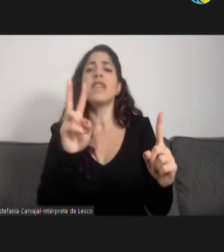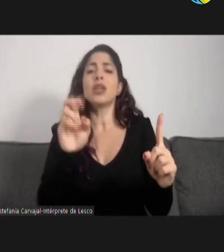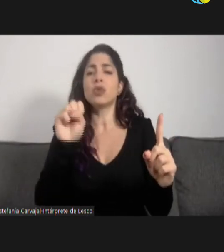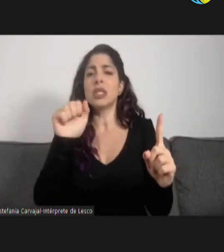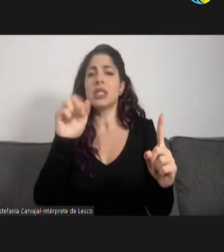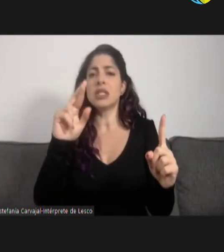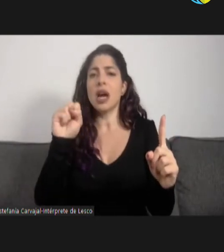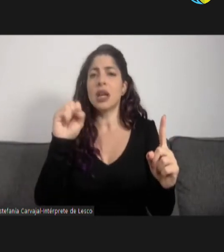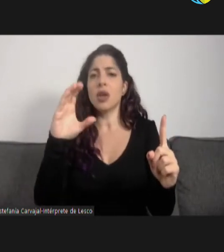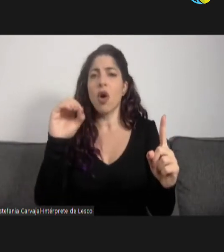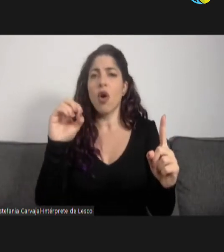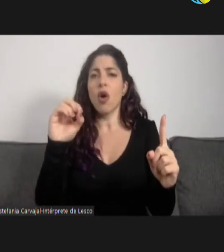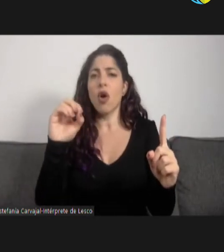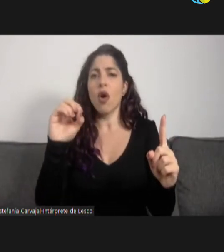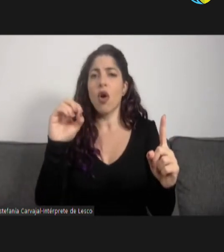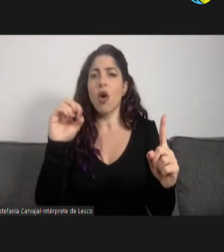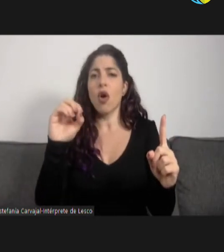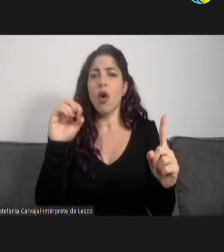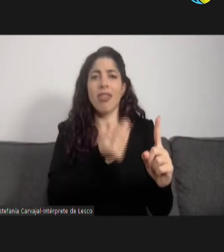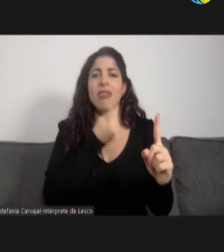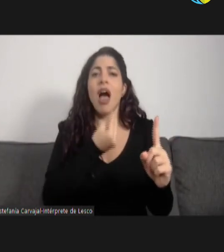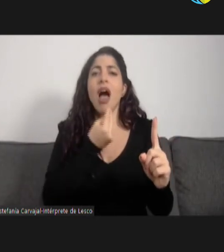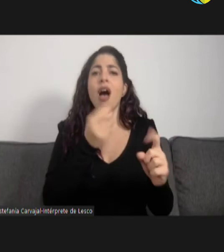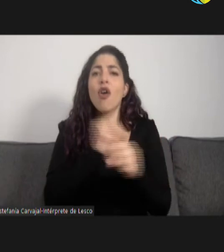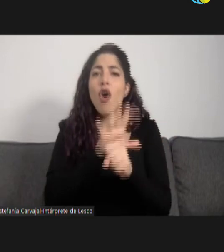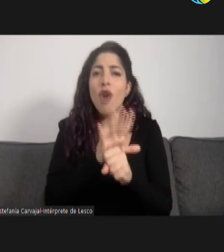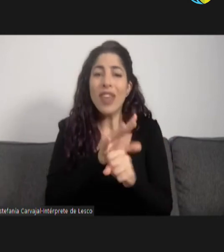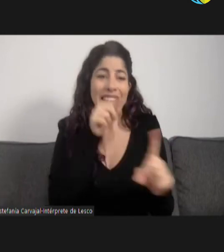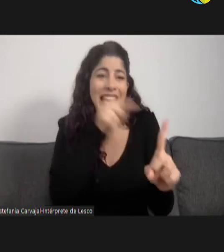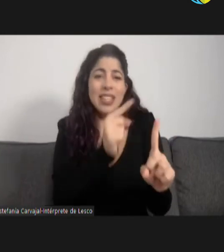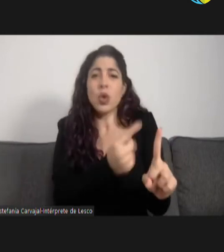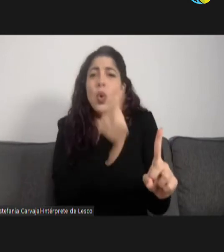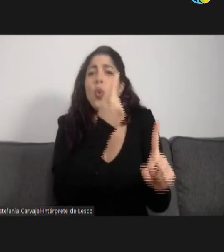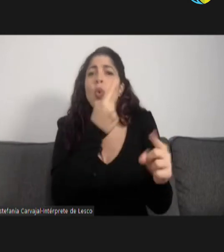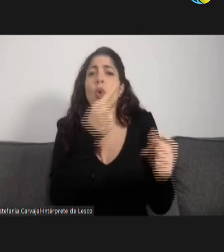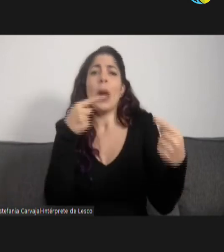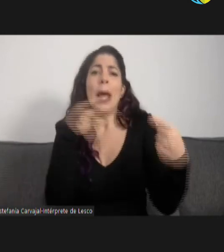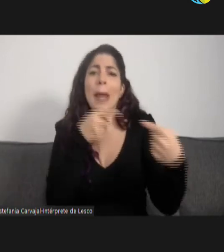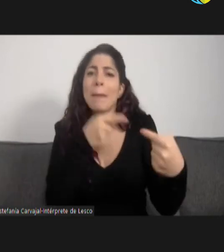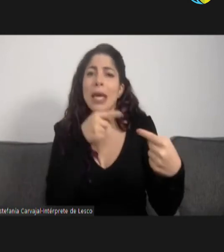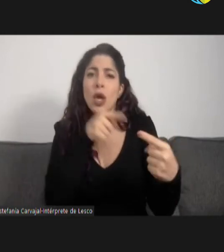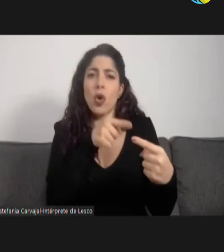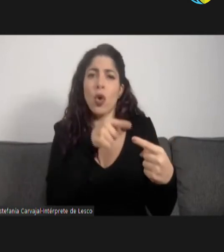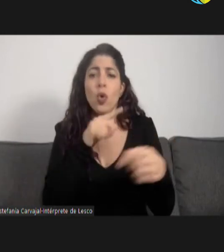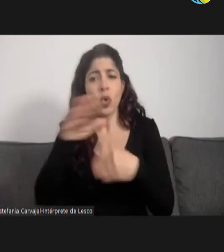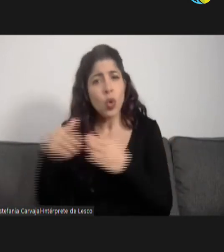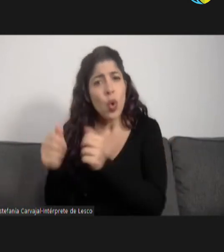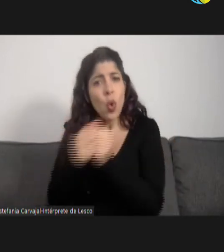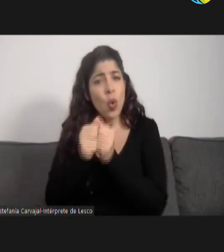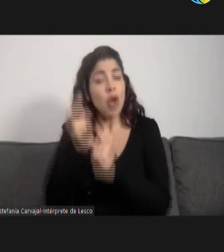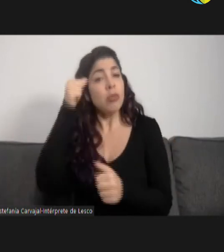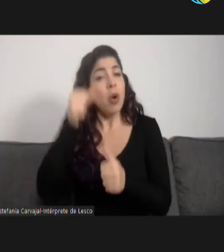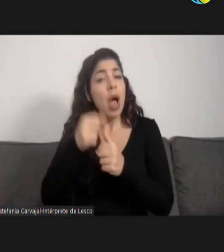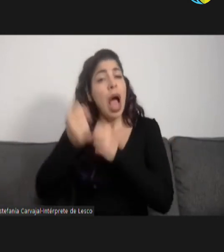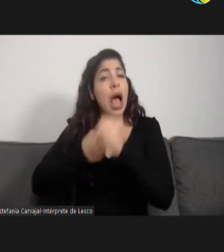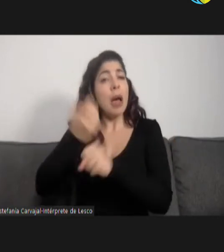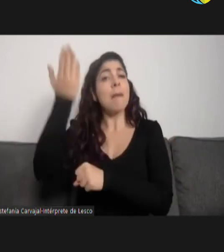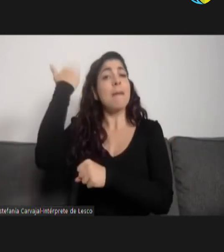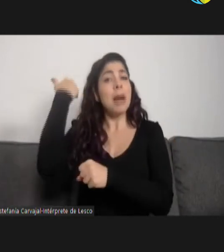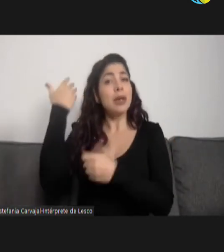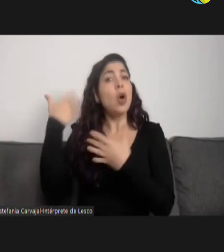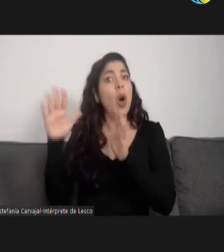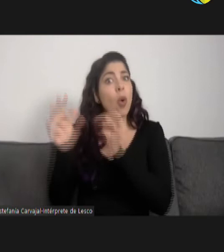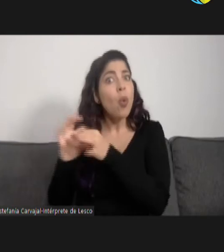el COVID-19. Ese es nuestro enemigo común. Tenemos que unirnos, como tal vez tuvimos ese sentido de unión el año pasado, y que yo sé que